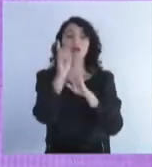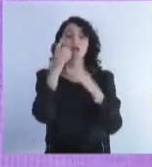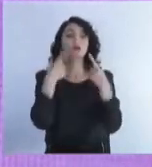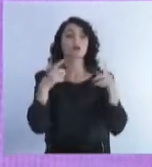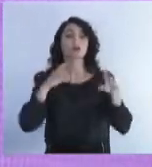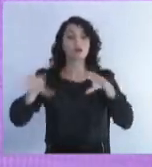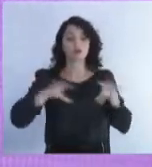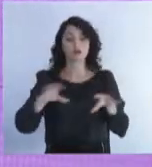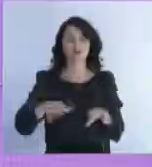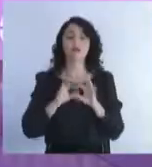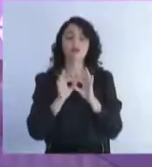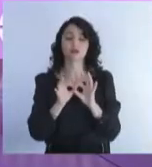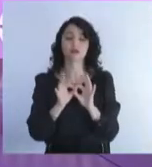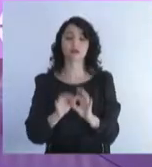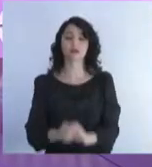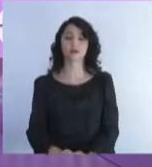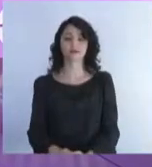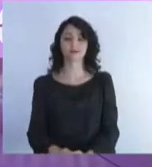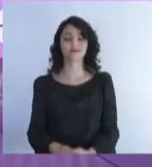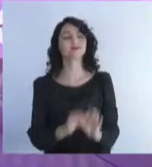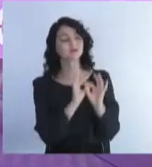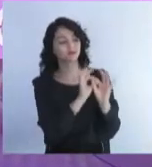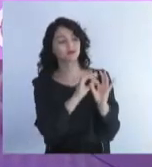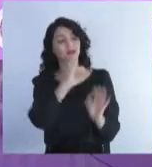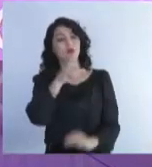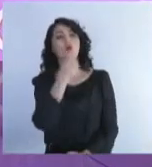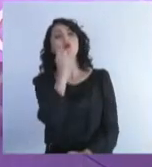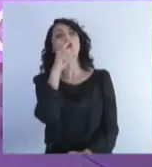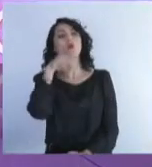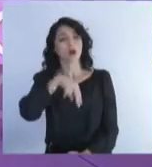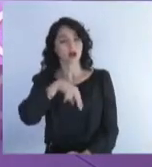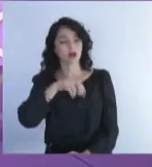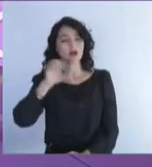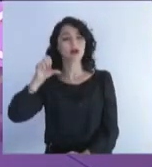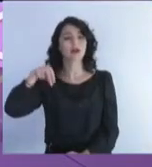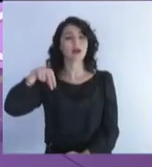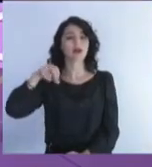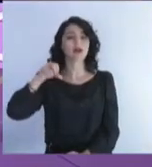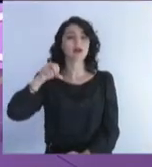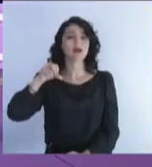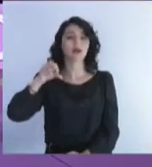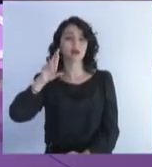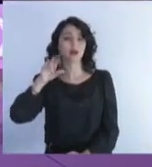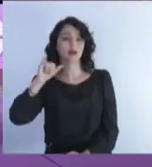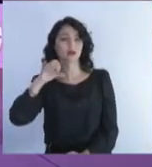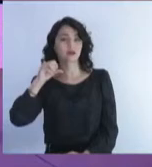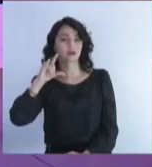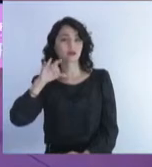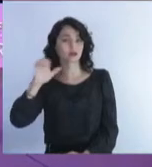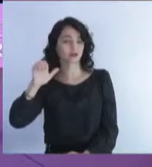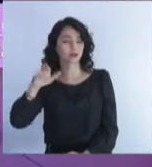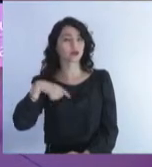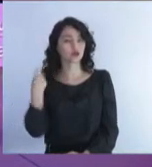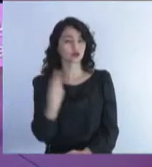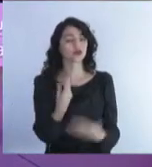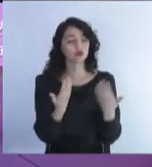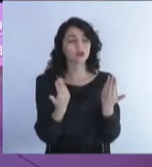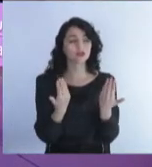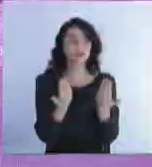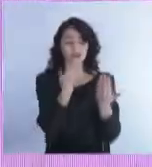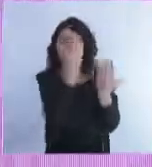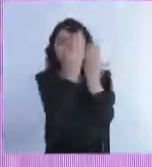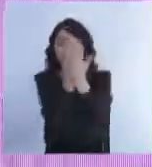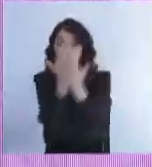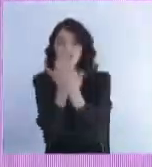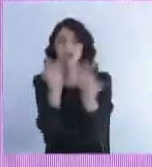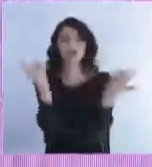gracias. Muchas gracias, Juan Enrique. Claramente necesitamos encontrar una forma de enfrentar estos desafíos de una